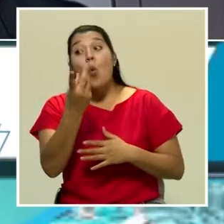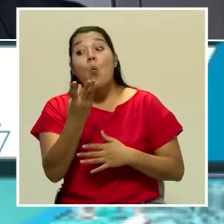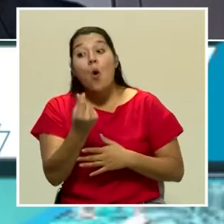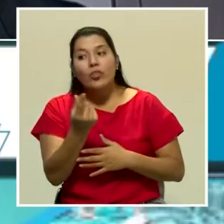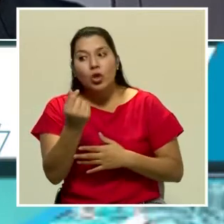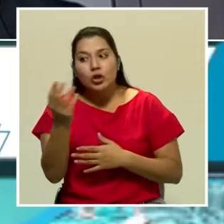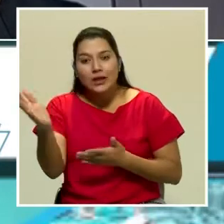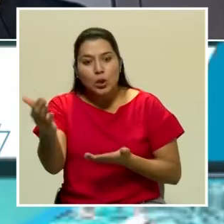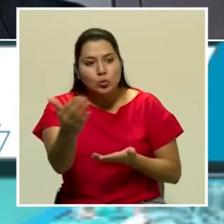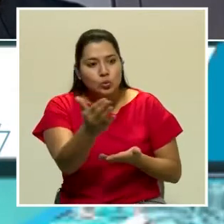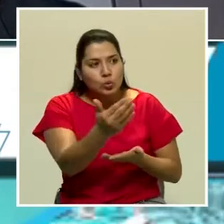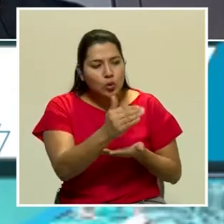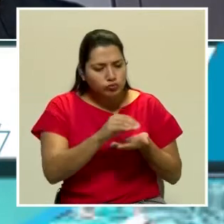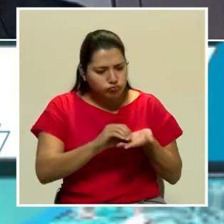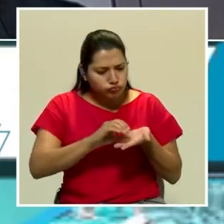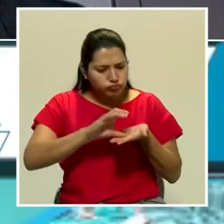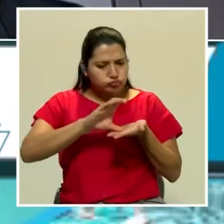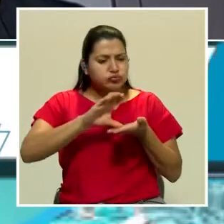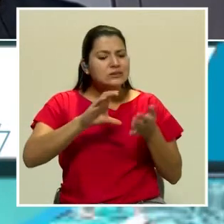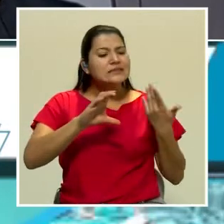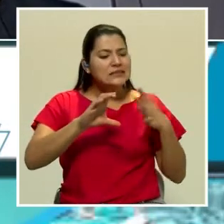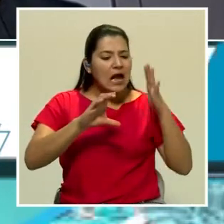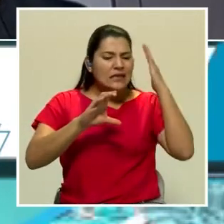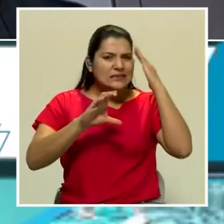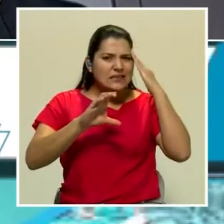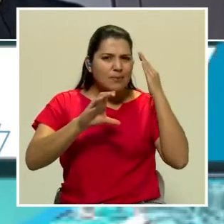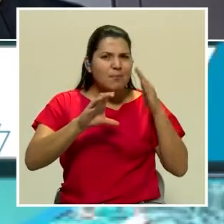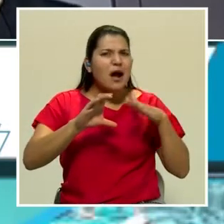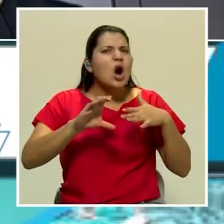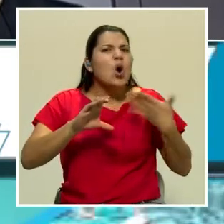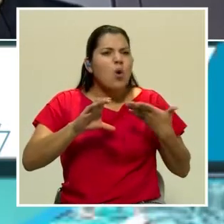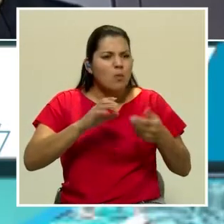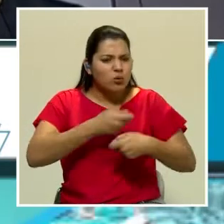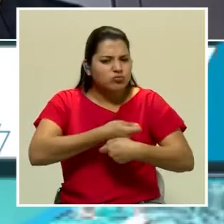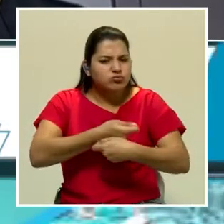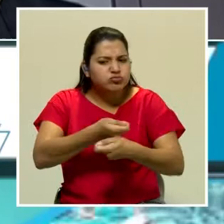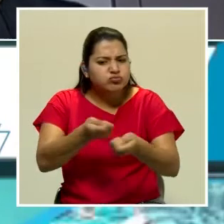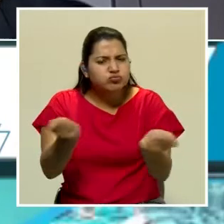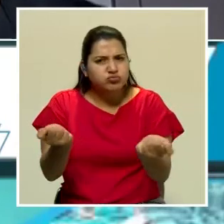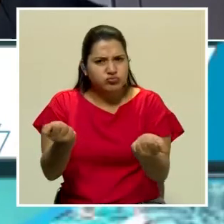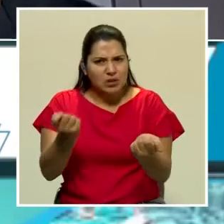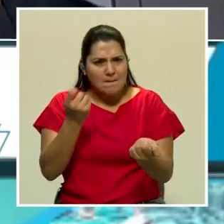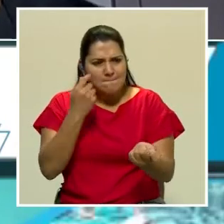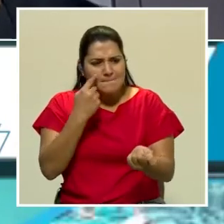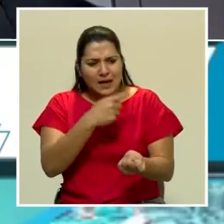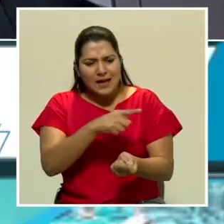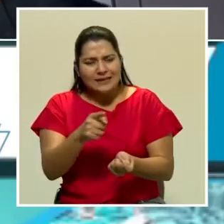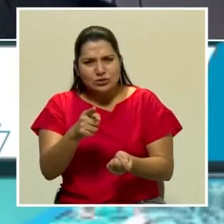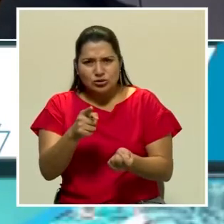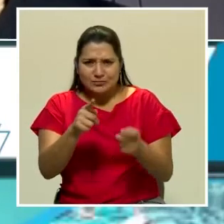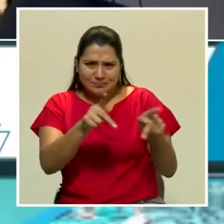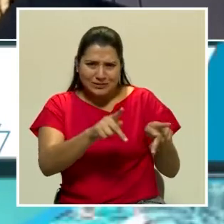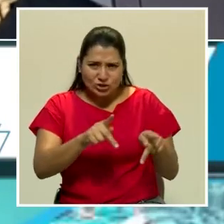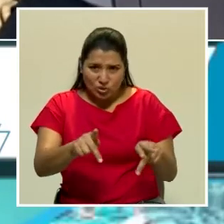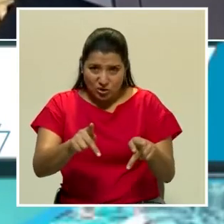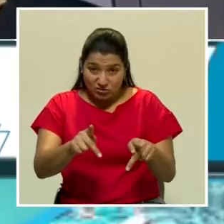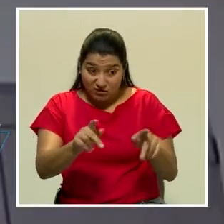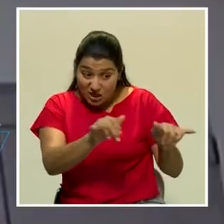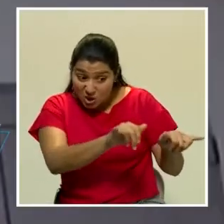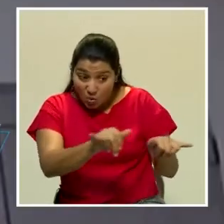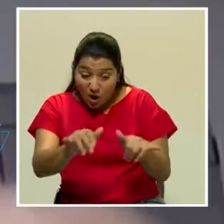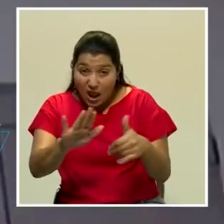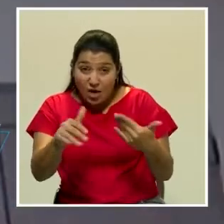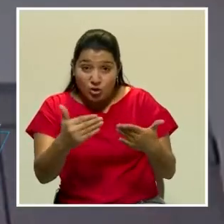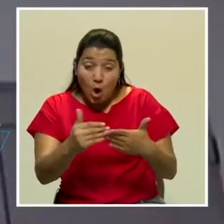repartir? ¿Serán montos iguales? ¿Y cuál es el monto que se va a aplicar? Bueno, justamente como es una primera experiencia